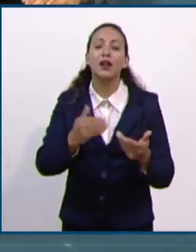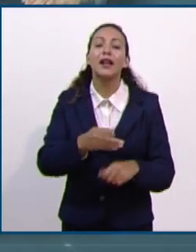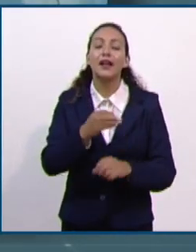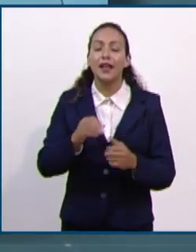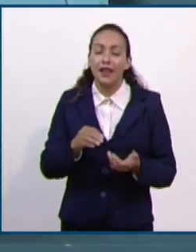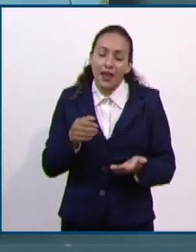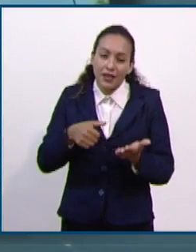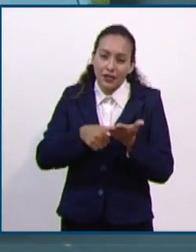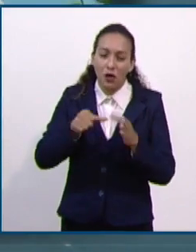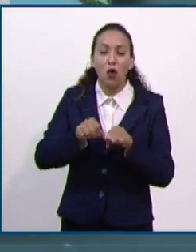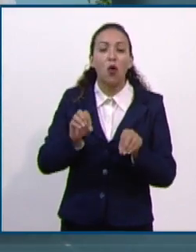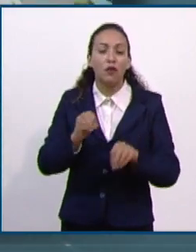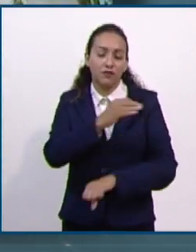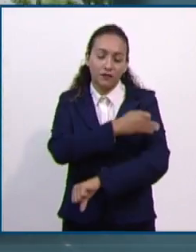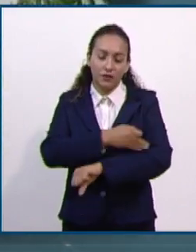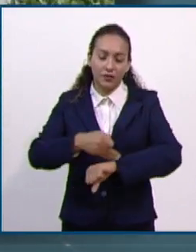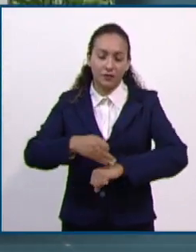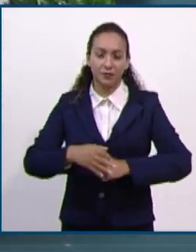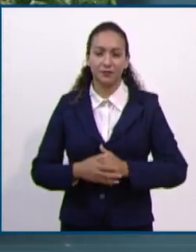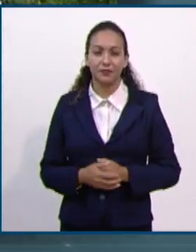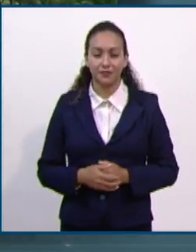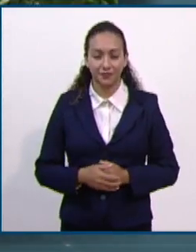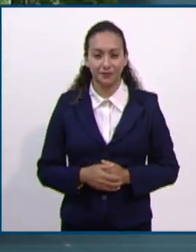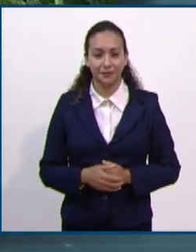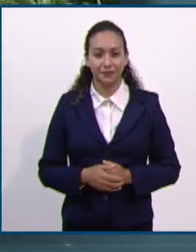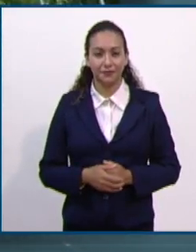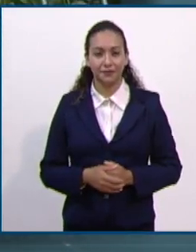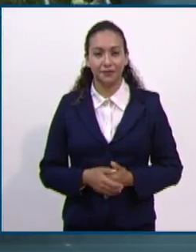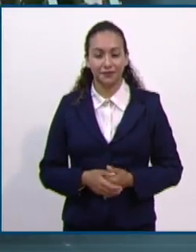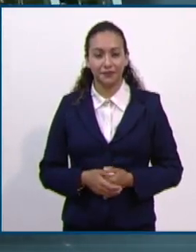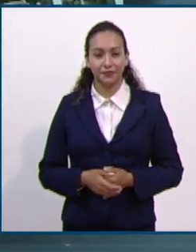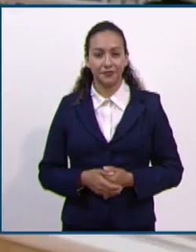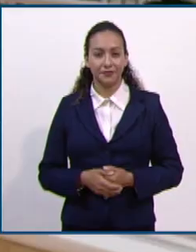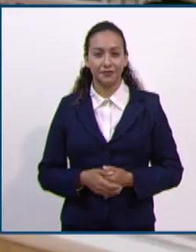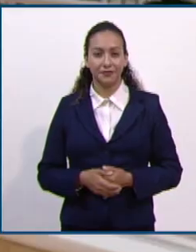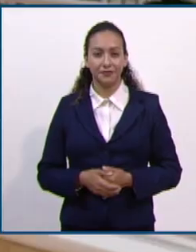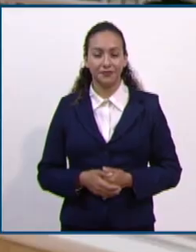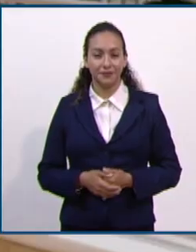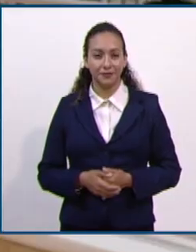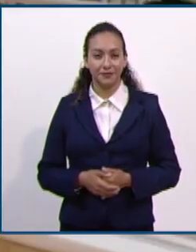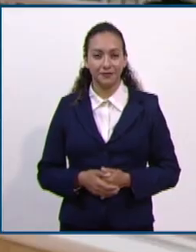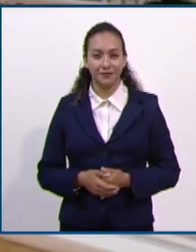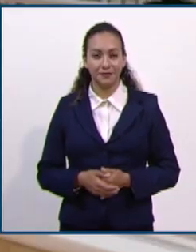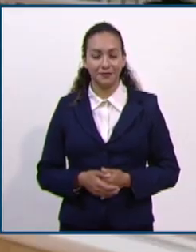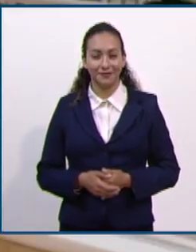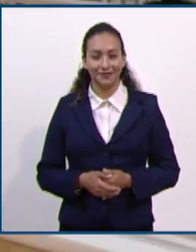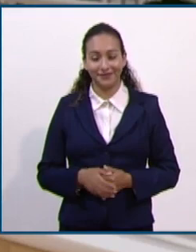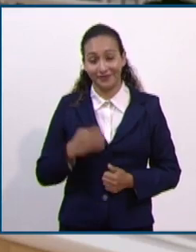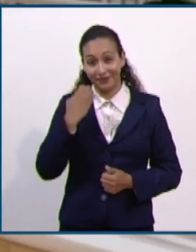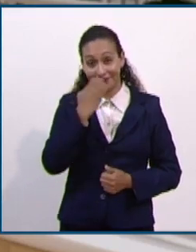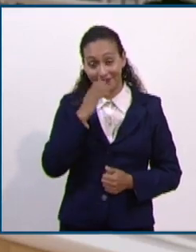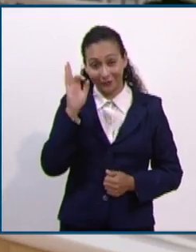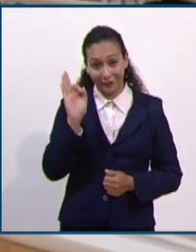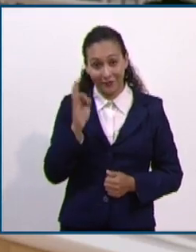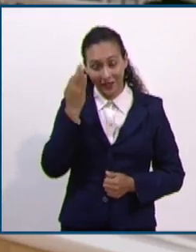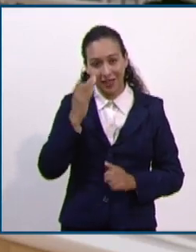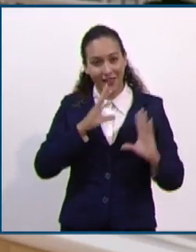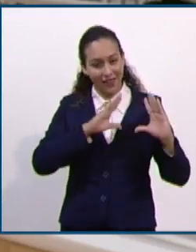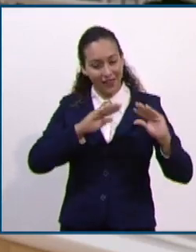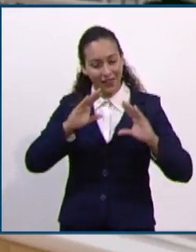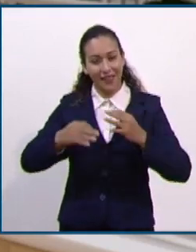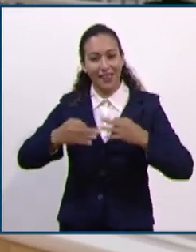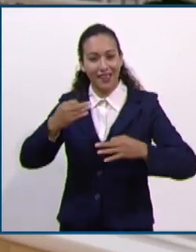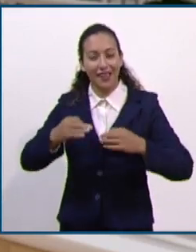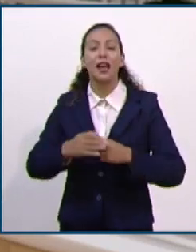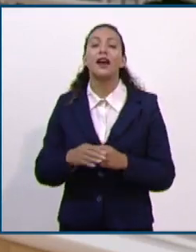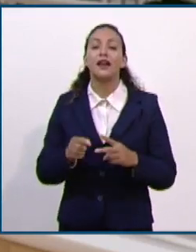Familiares. Para el canal del Poder Judicial de la Federación, Jesús Daza. Y la Escuela Federal de Formación Judicial lanzó